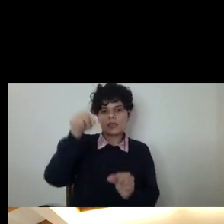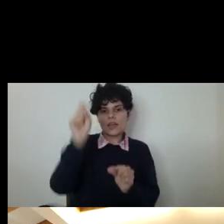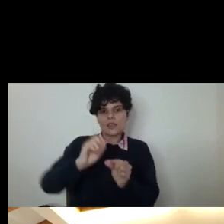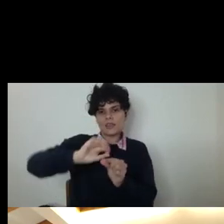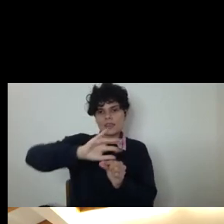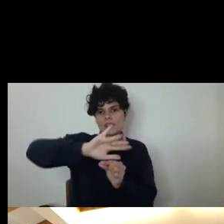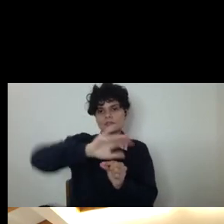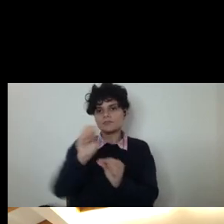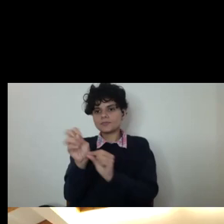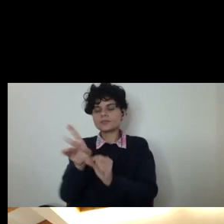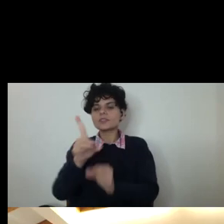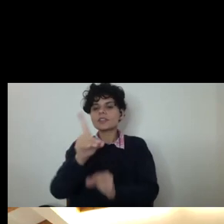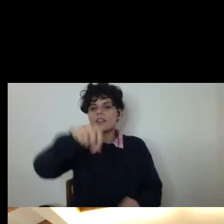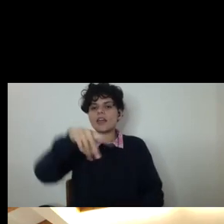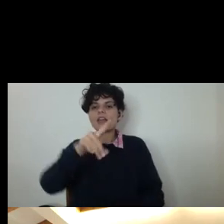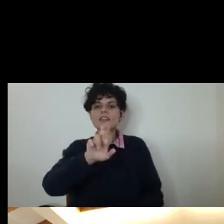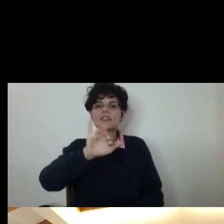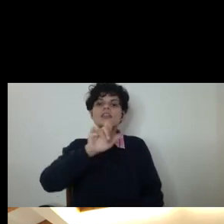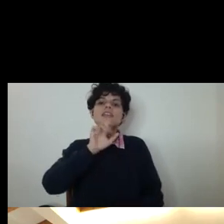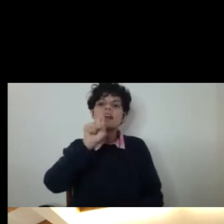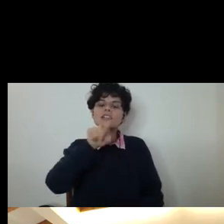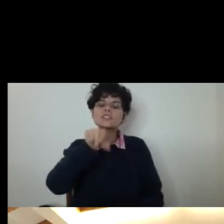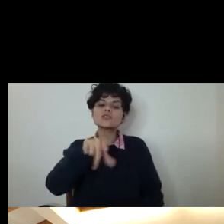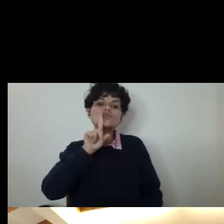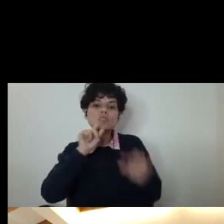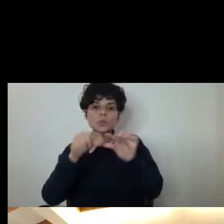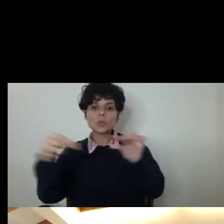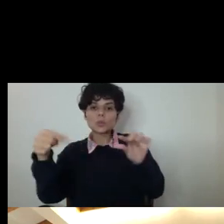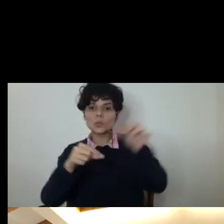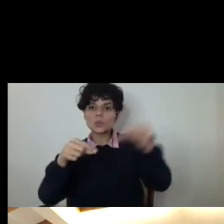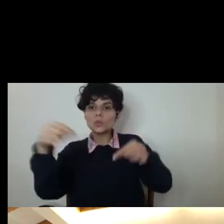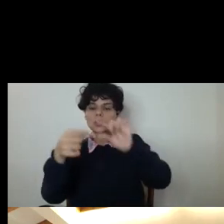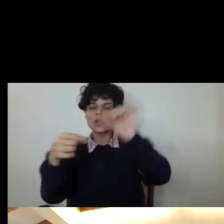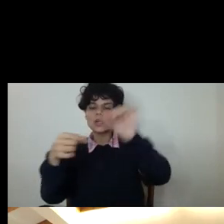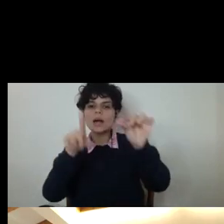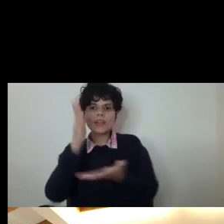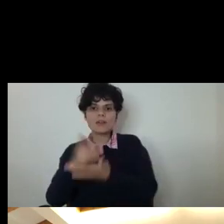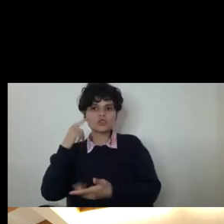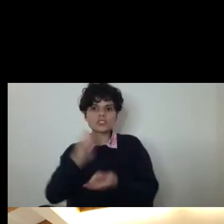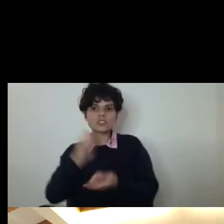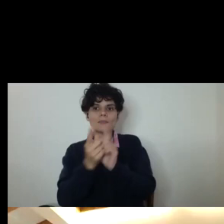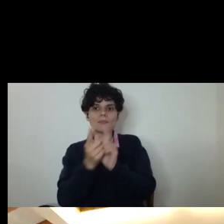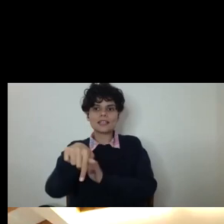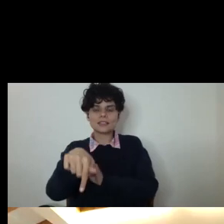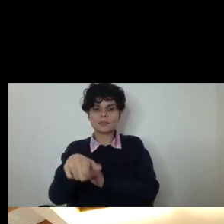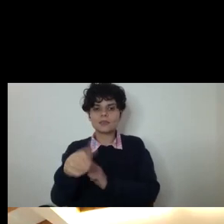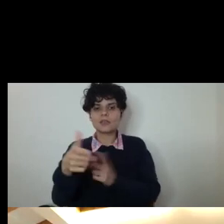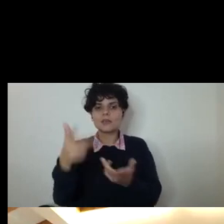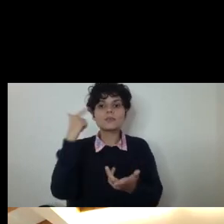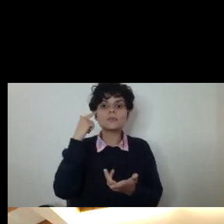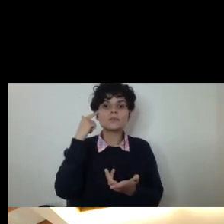ustedes se imaginan que al formar nuevas espinas tenemos que cambiar la estructura, tenemos que expresar nuevas